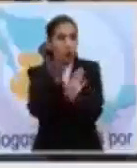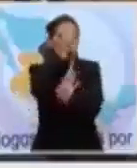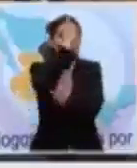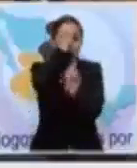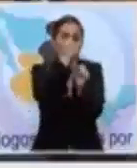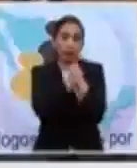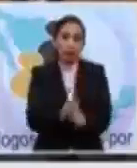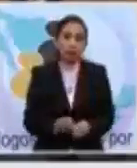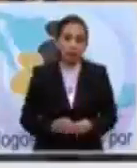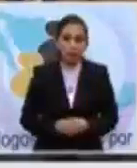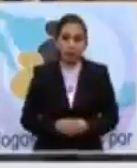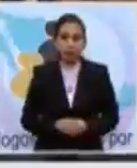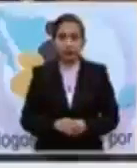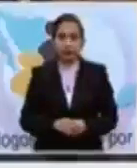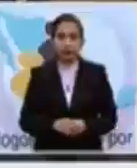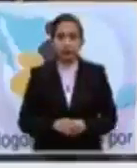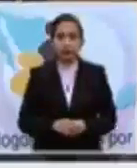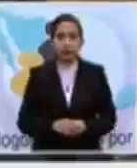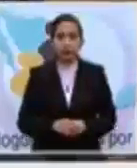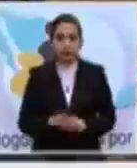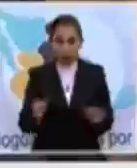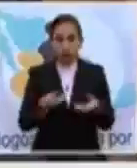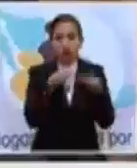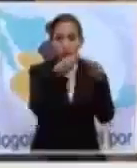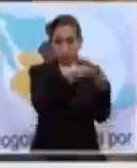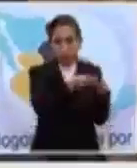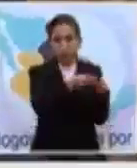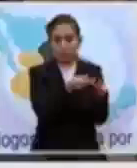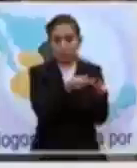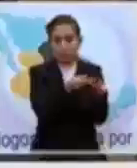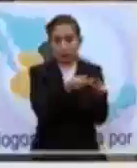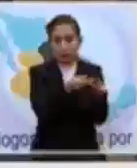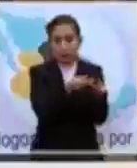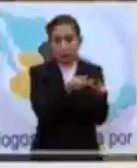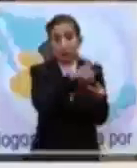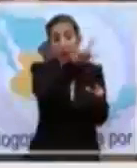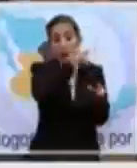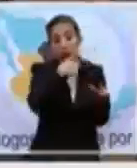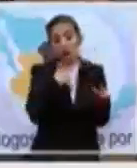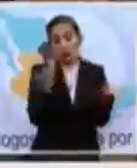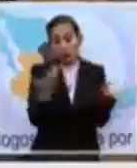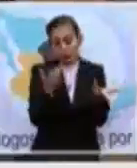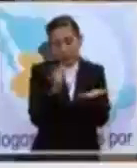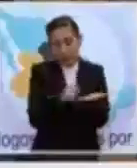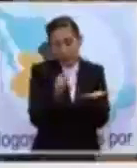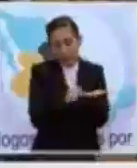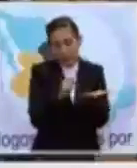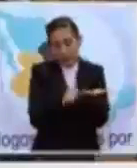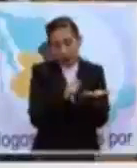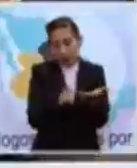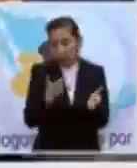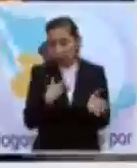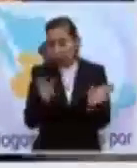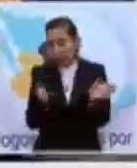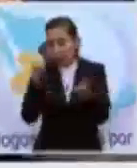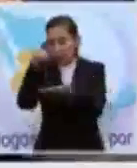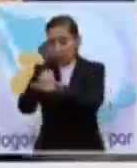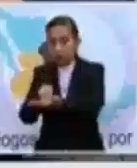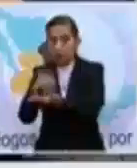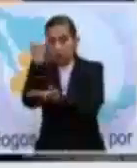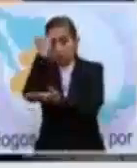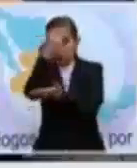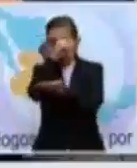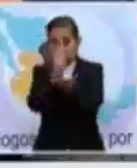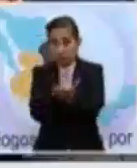año y los entregué. Entonces después los hice y los puse en mi iniciativa, porque yo había entregado